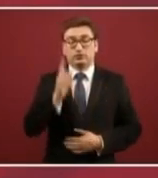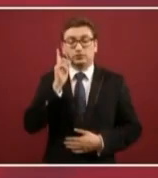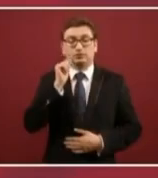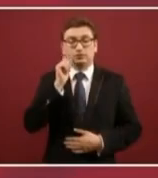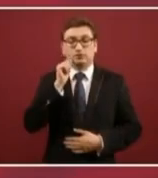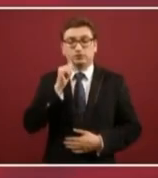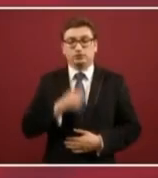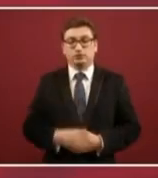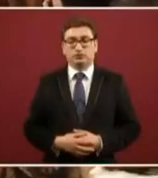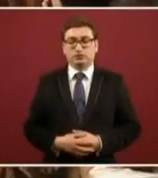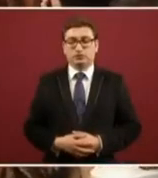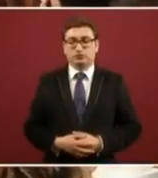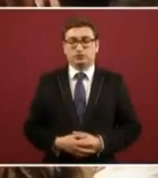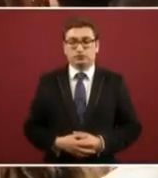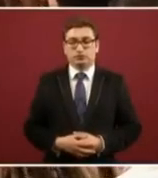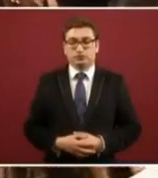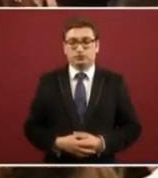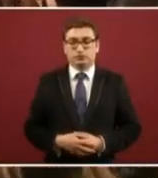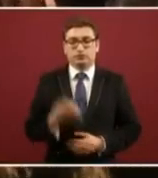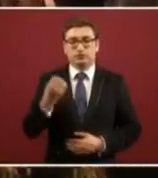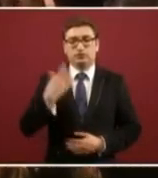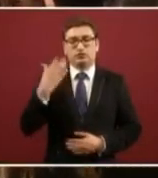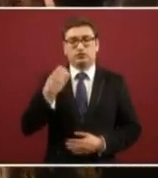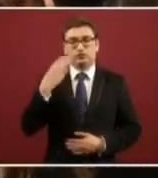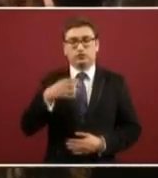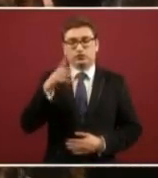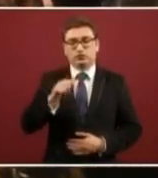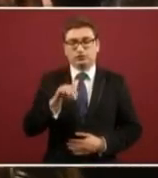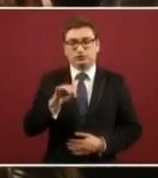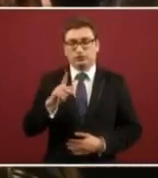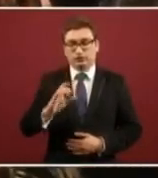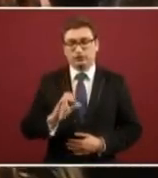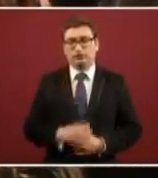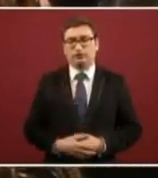mañana. La conferencia va a ser en Tepic,